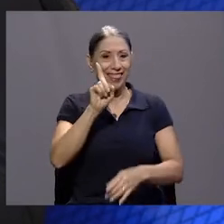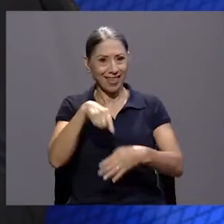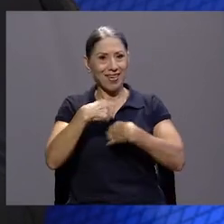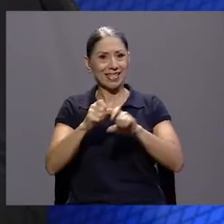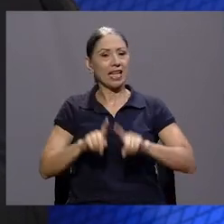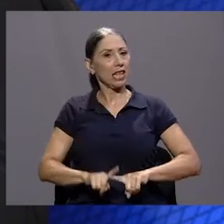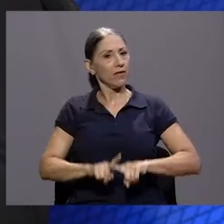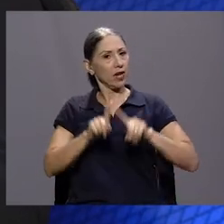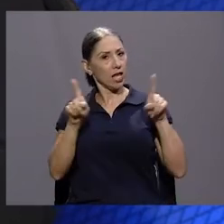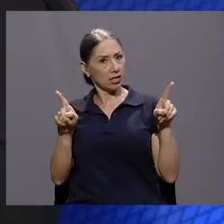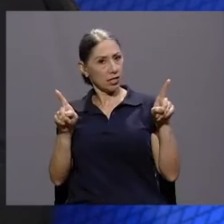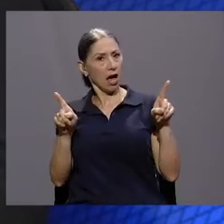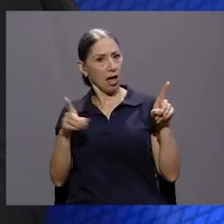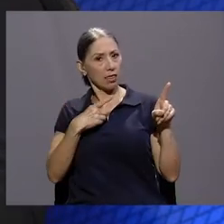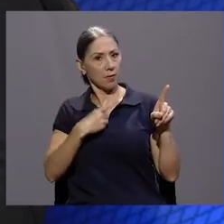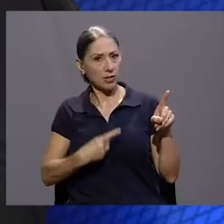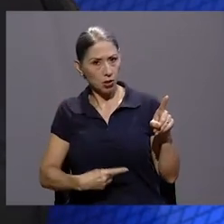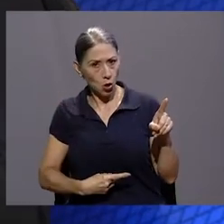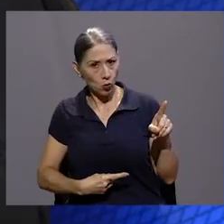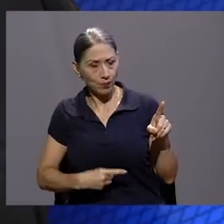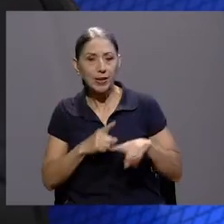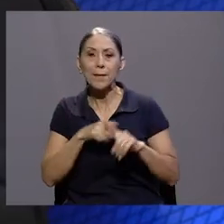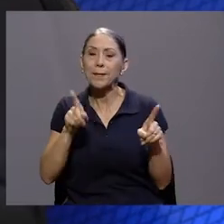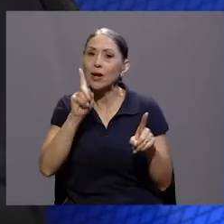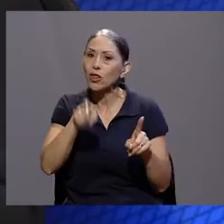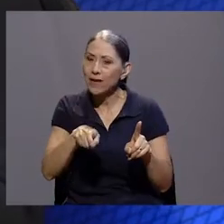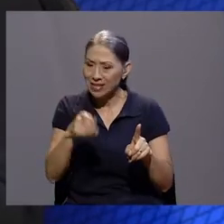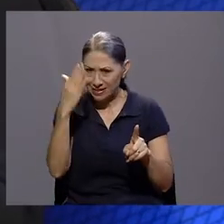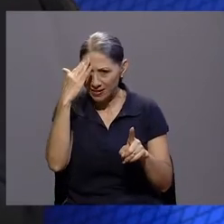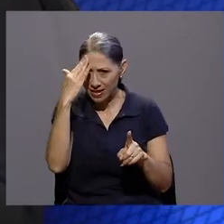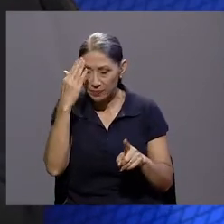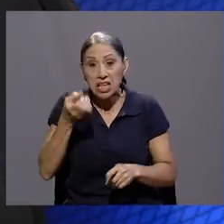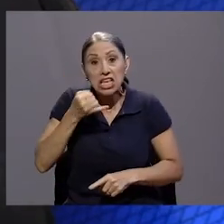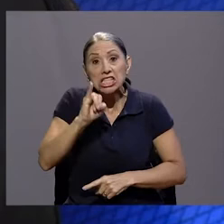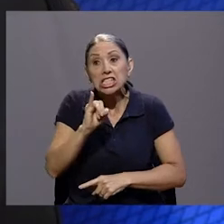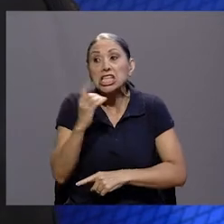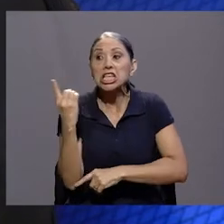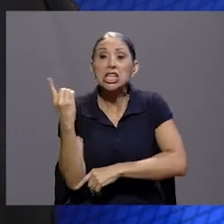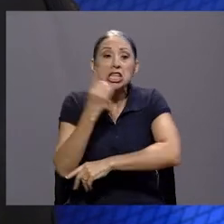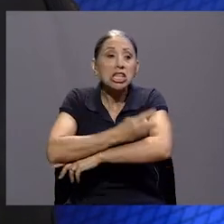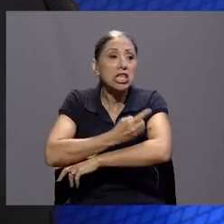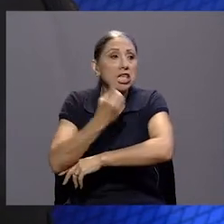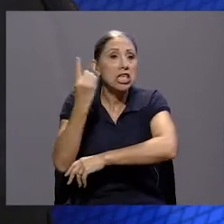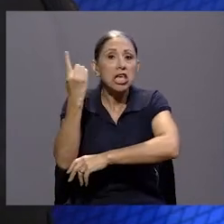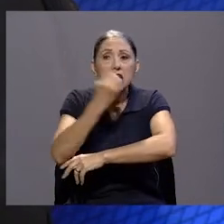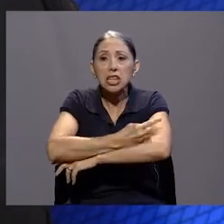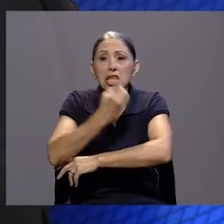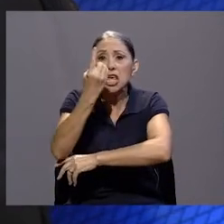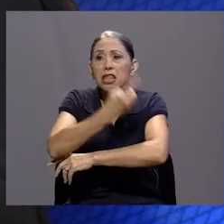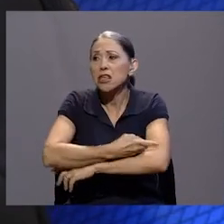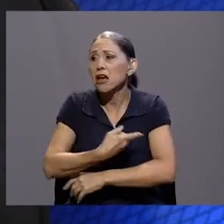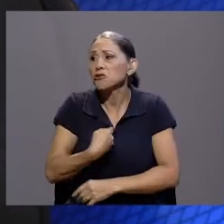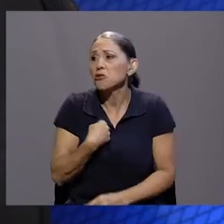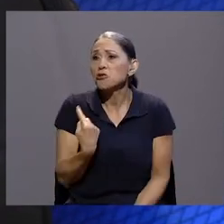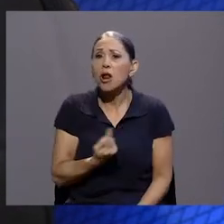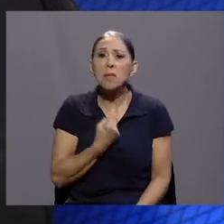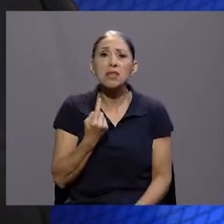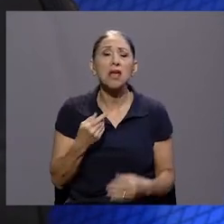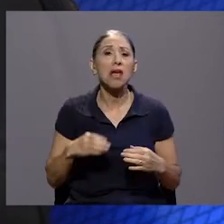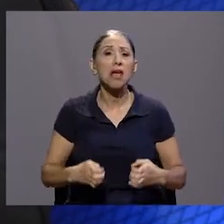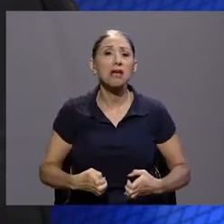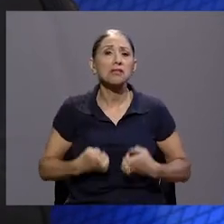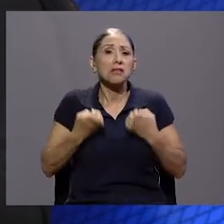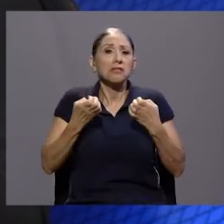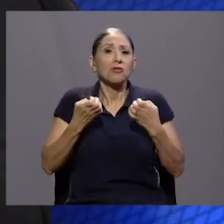mencionarlos y anotar estos puntos si cada día simplemente yo existo porque ni siquiera es que estoy viviendo y ni siquiera hay un